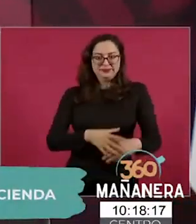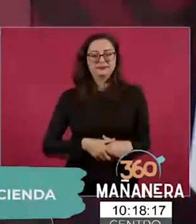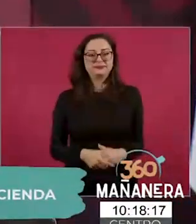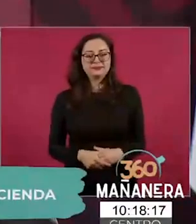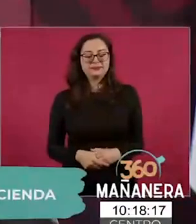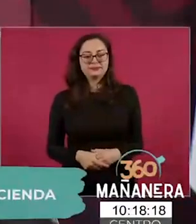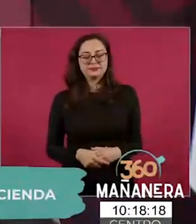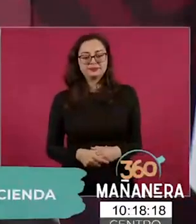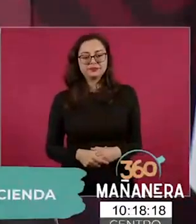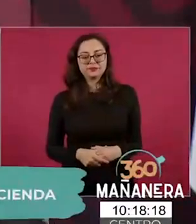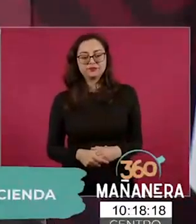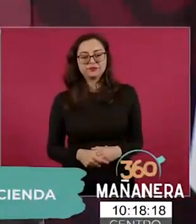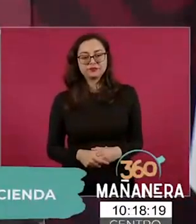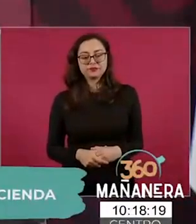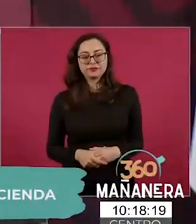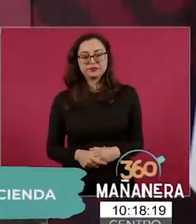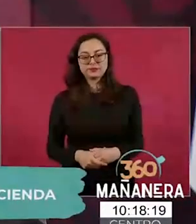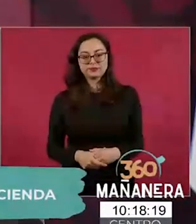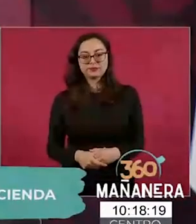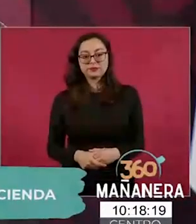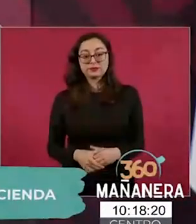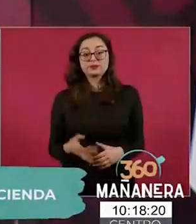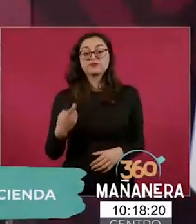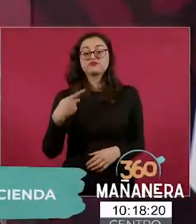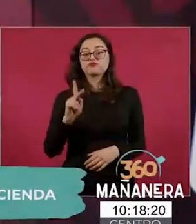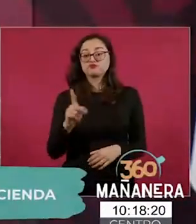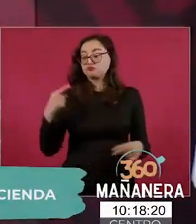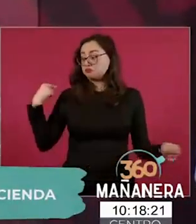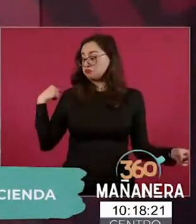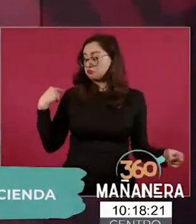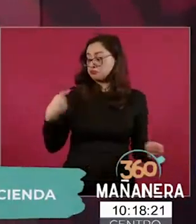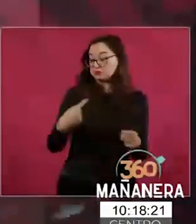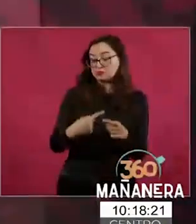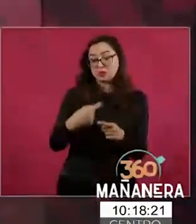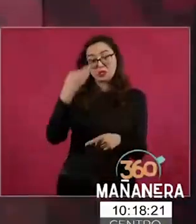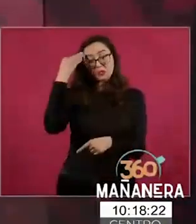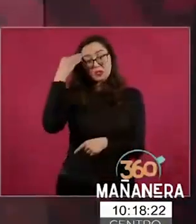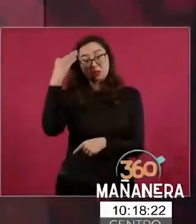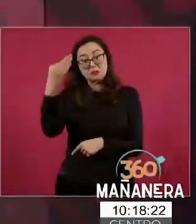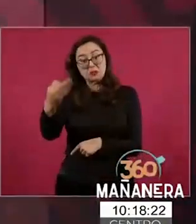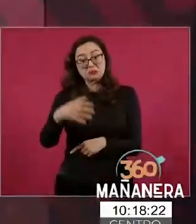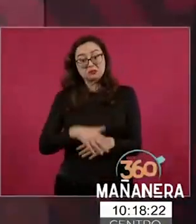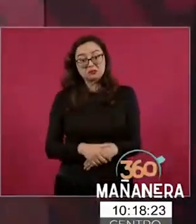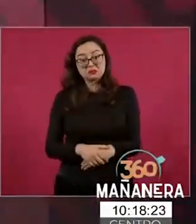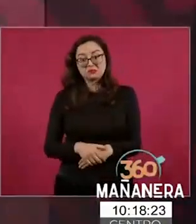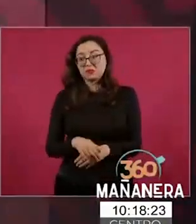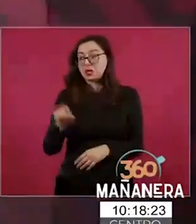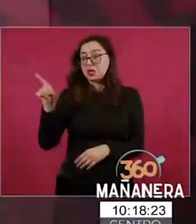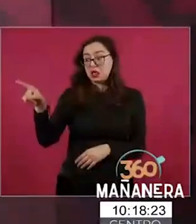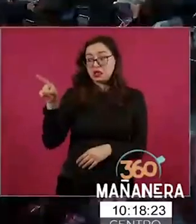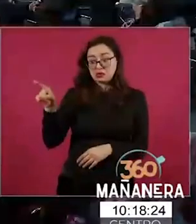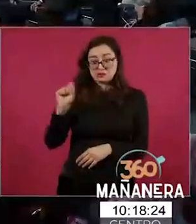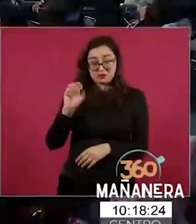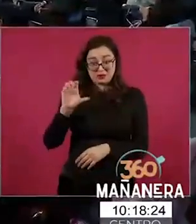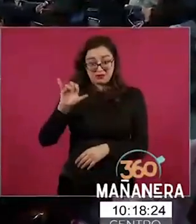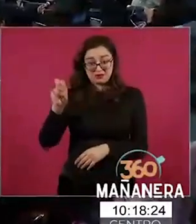regresan al tribunal Pero cuánto tiempo tardó ahí como 9 10